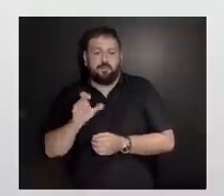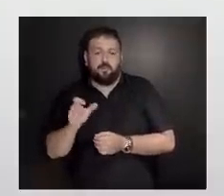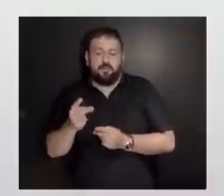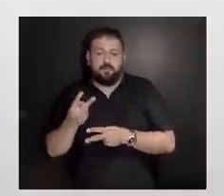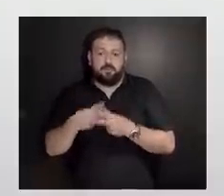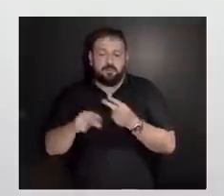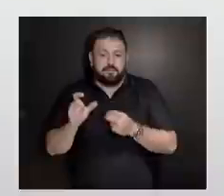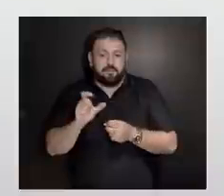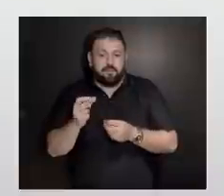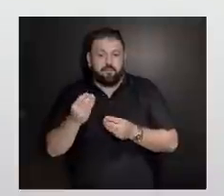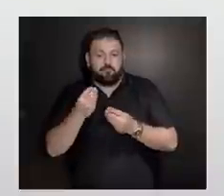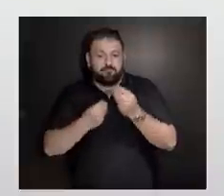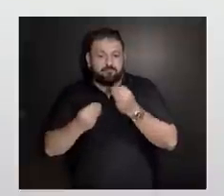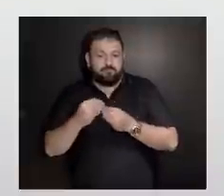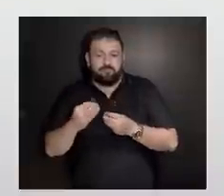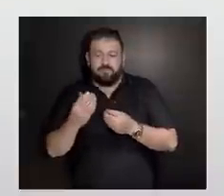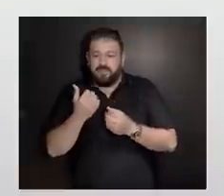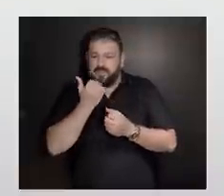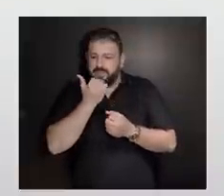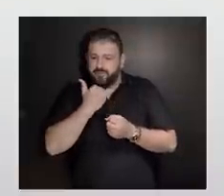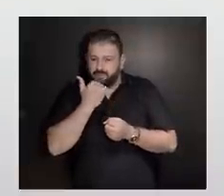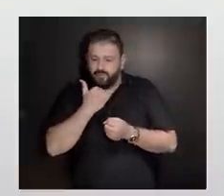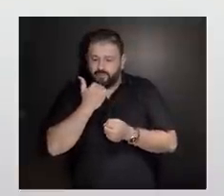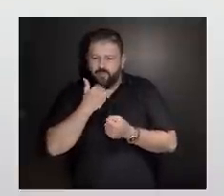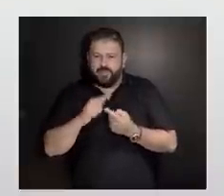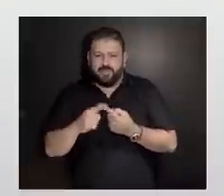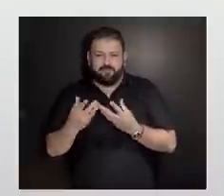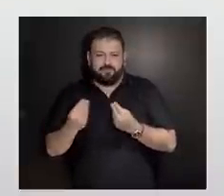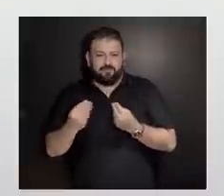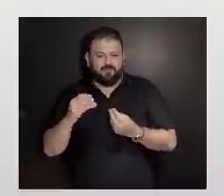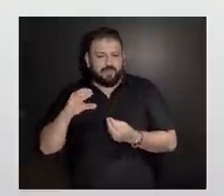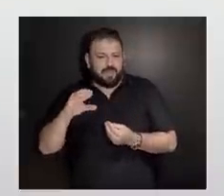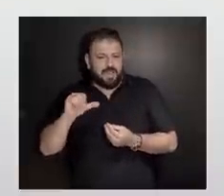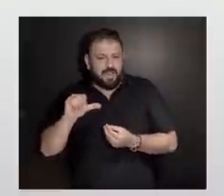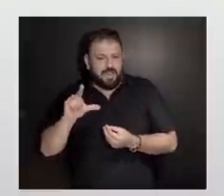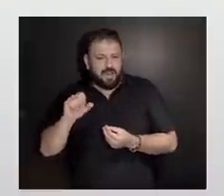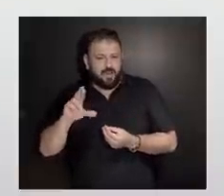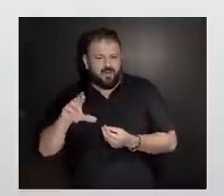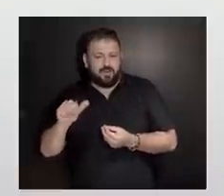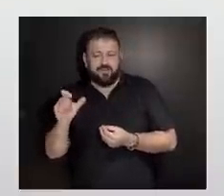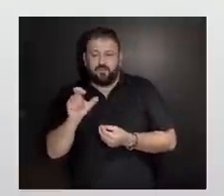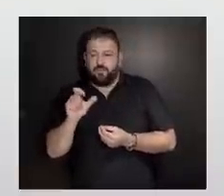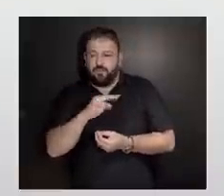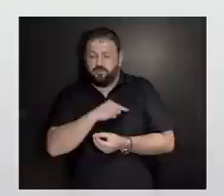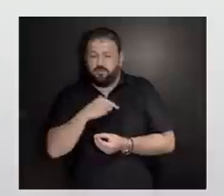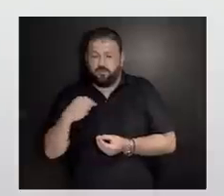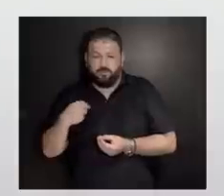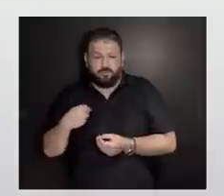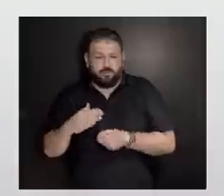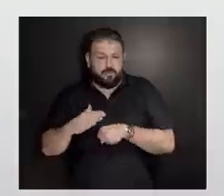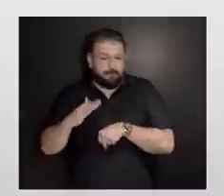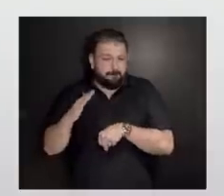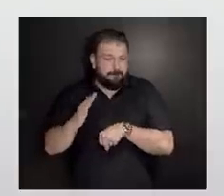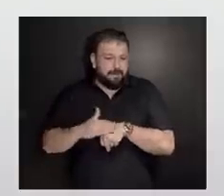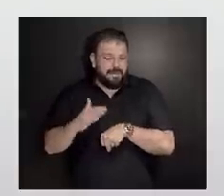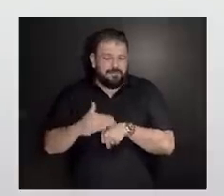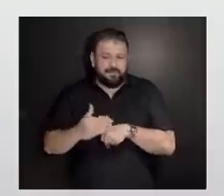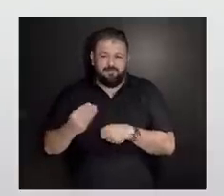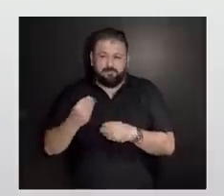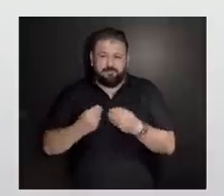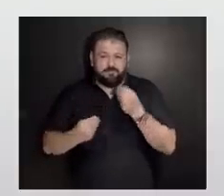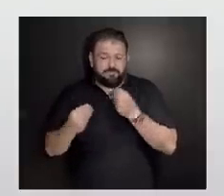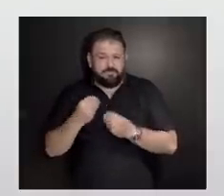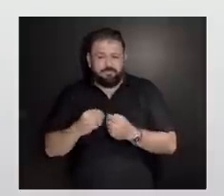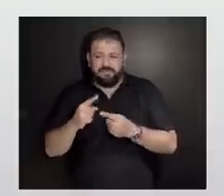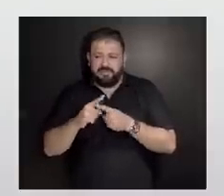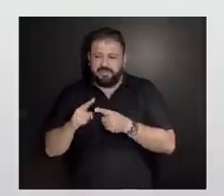calorías. Normalmente también la resistencia a la insulina aparece cuando nosotros consumimos más cantidad de carbohidratos o